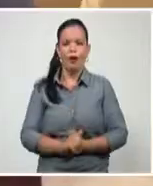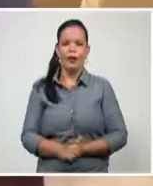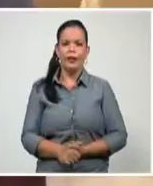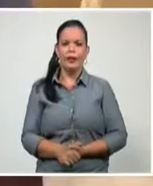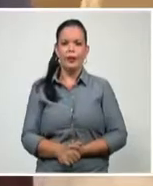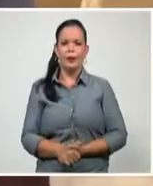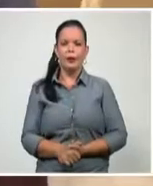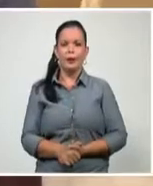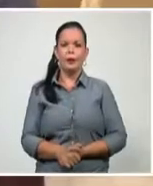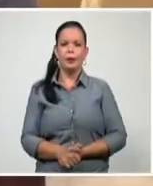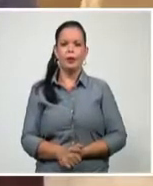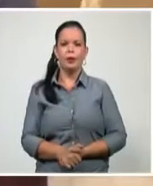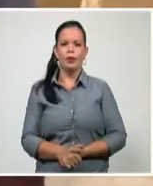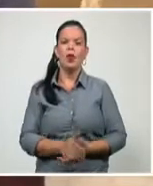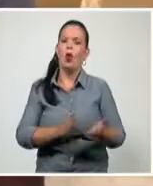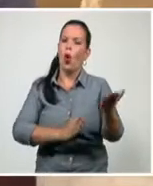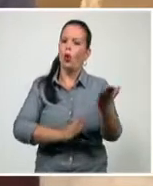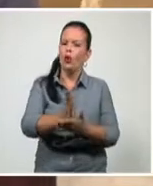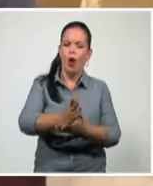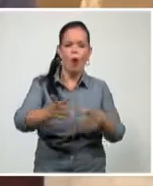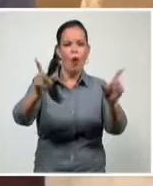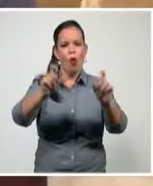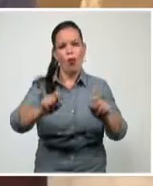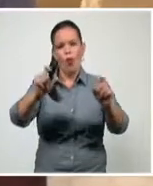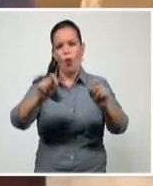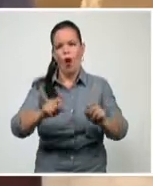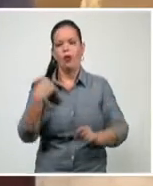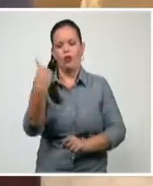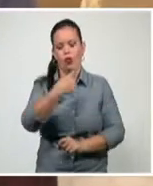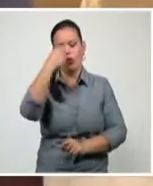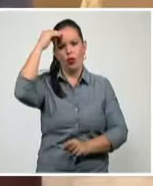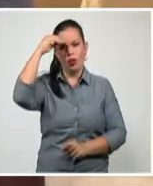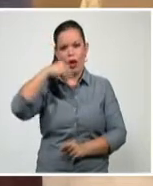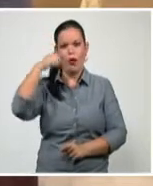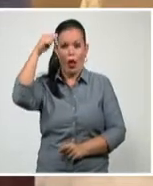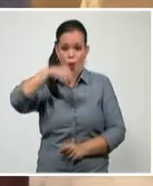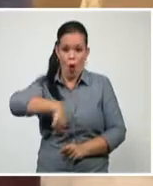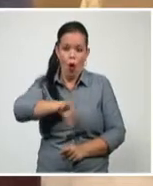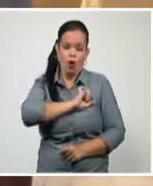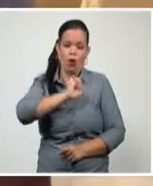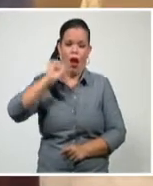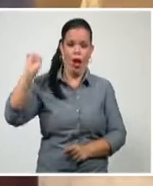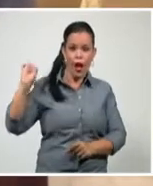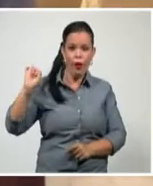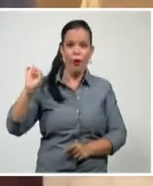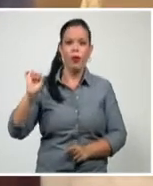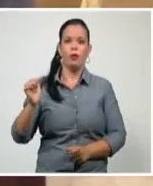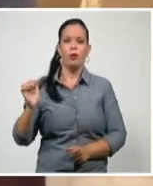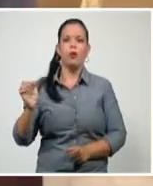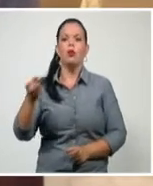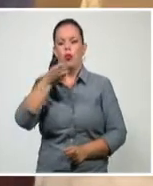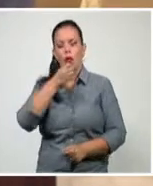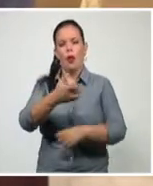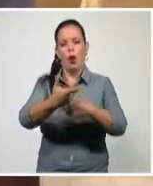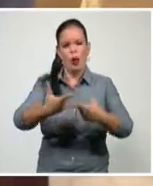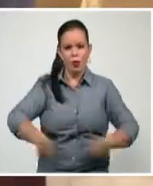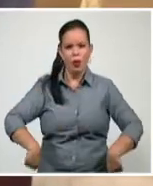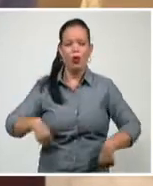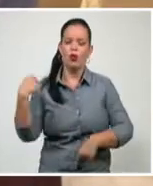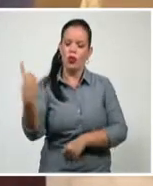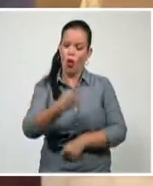que era. Todavía tenemos vida. Sabíamos que esto era este partido. Si lo ganábamos, el playoff iba a cambiar de color. Vamos por